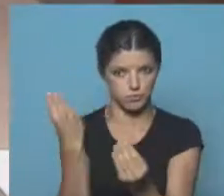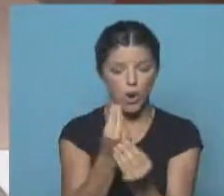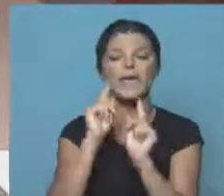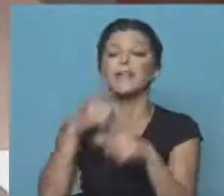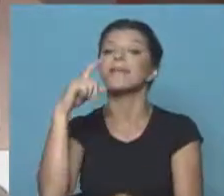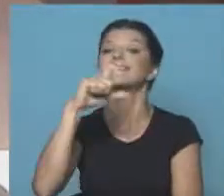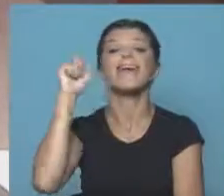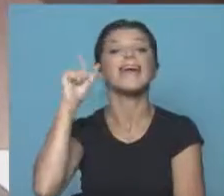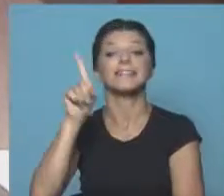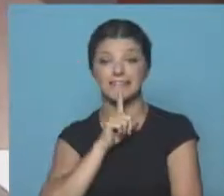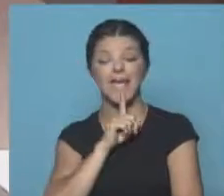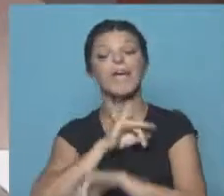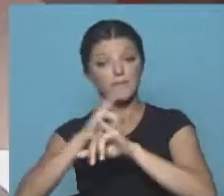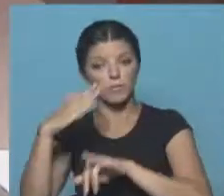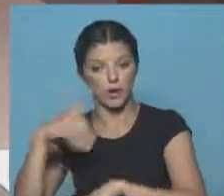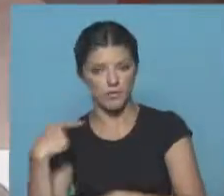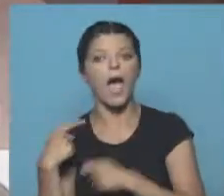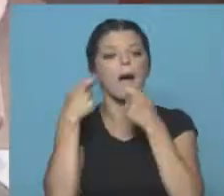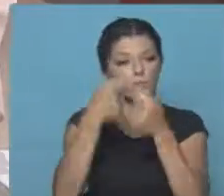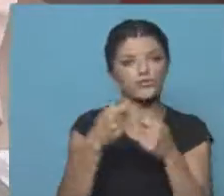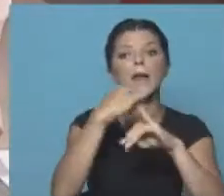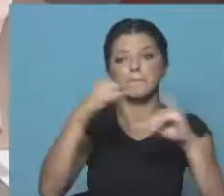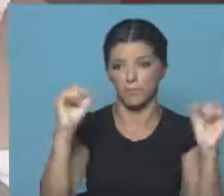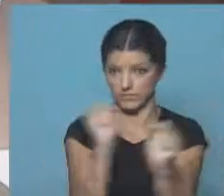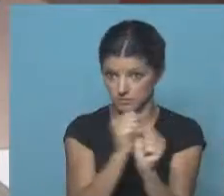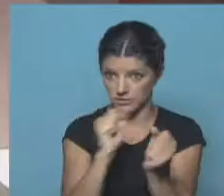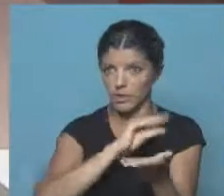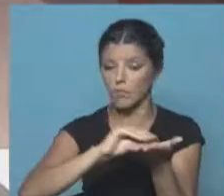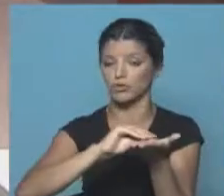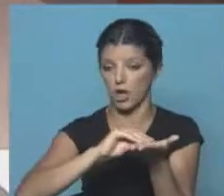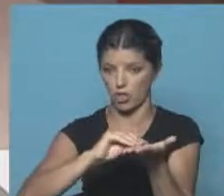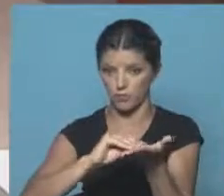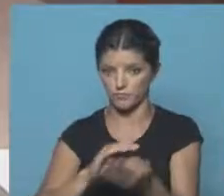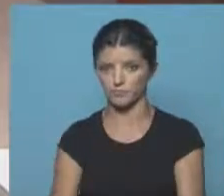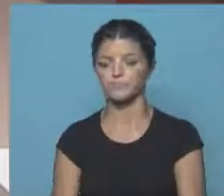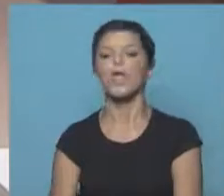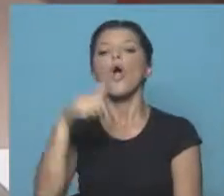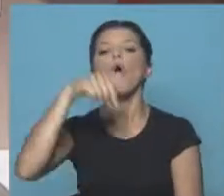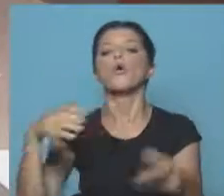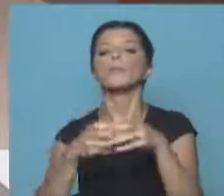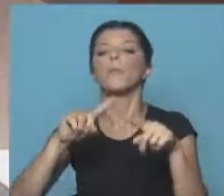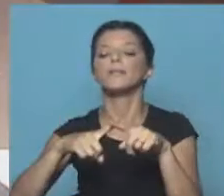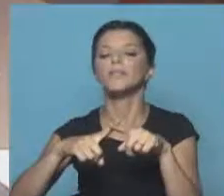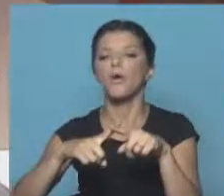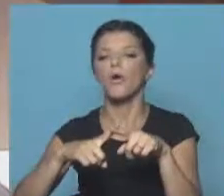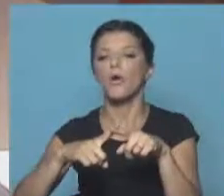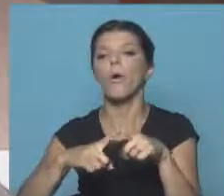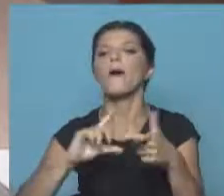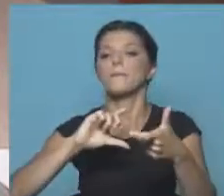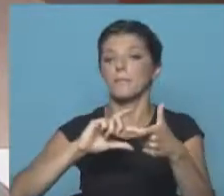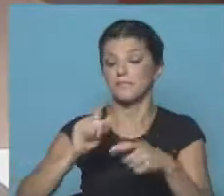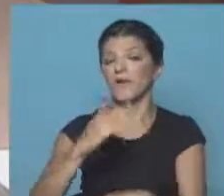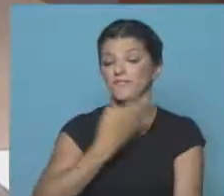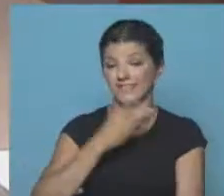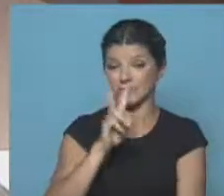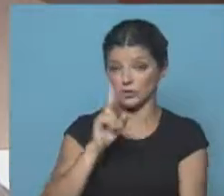anticipó que defiende la media sanción de diputados. Hoy se reunía el bloque del Frente para la Victoria y también va a estar Massa.